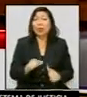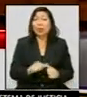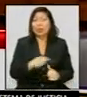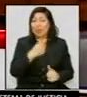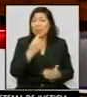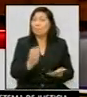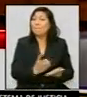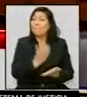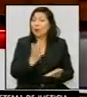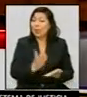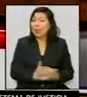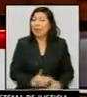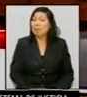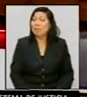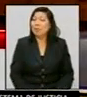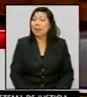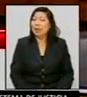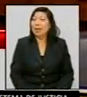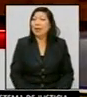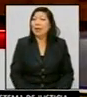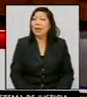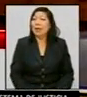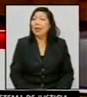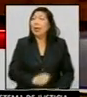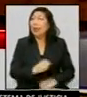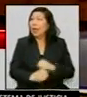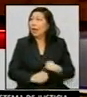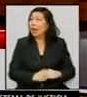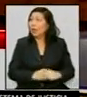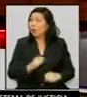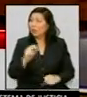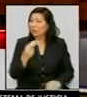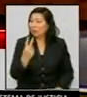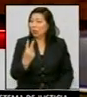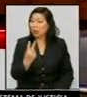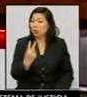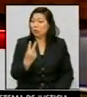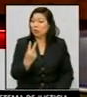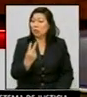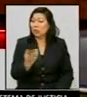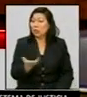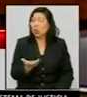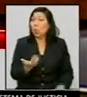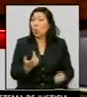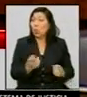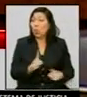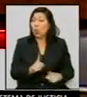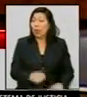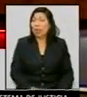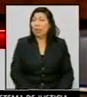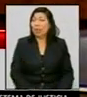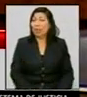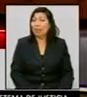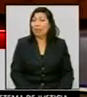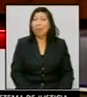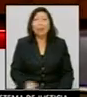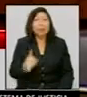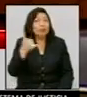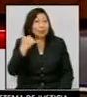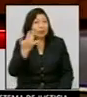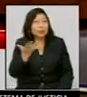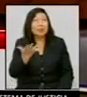crisis de el año 2002, cuando todo el tema de los audios,